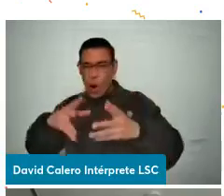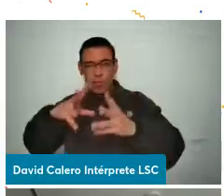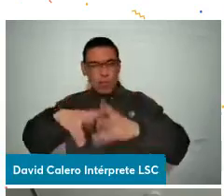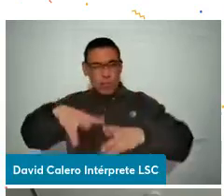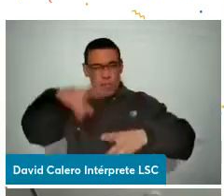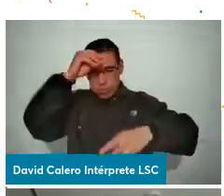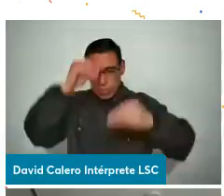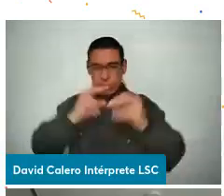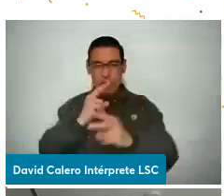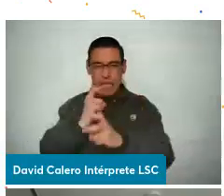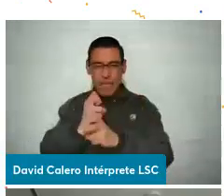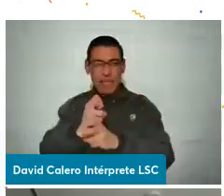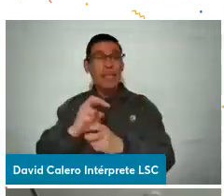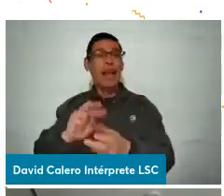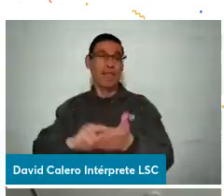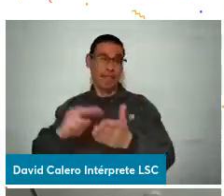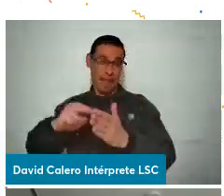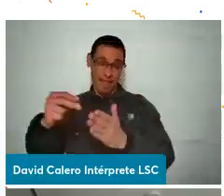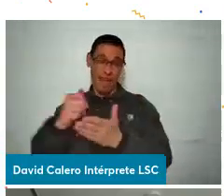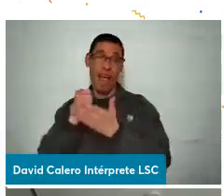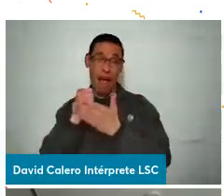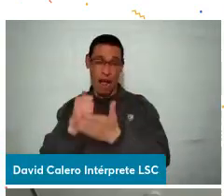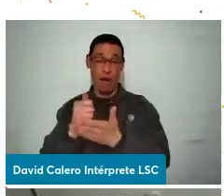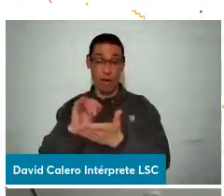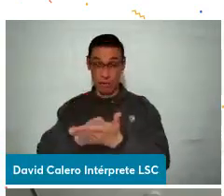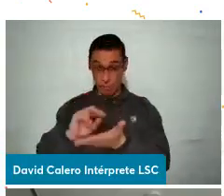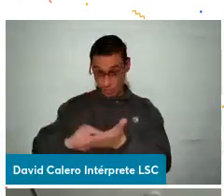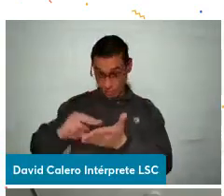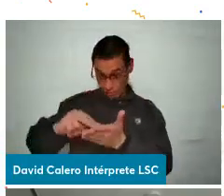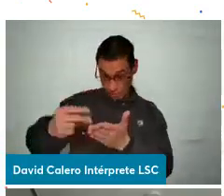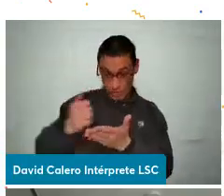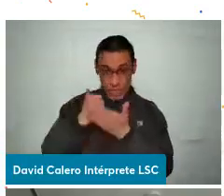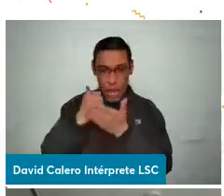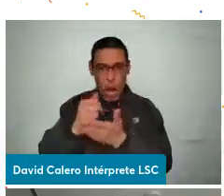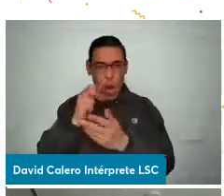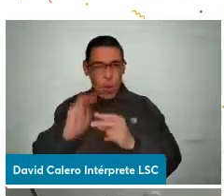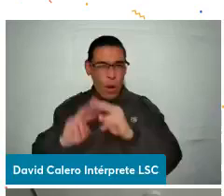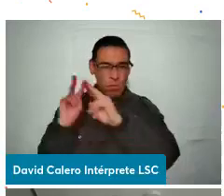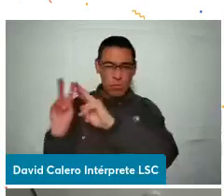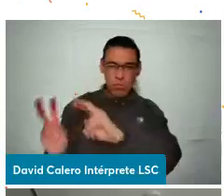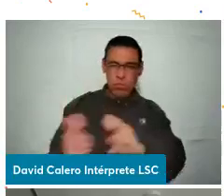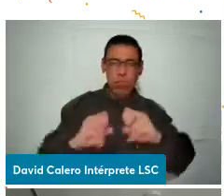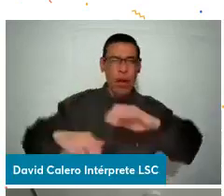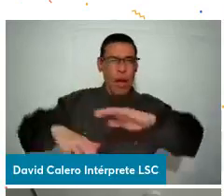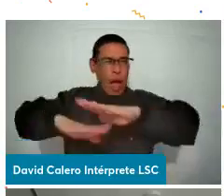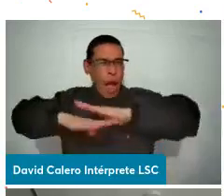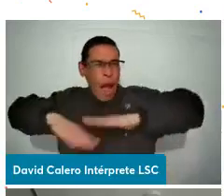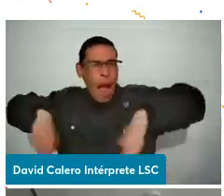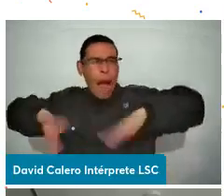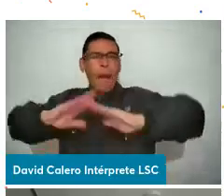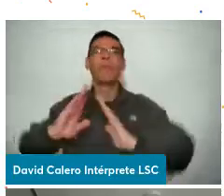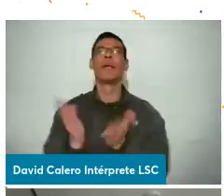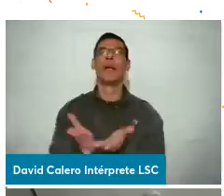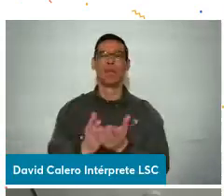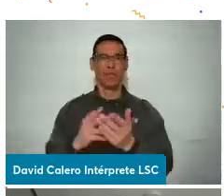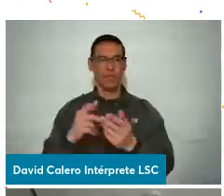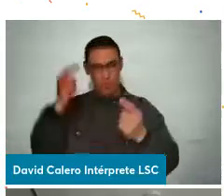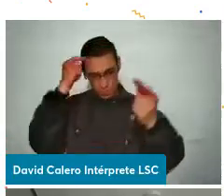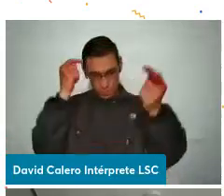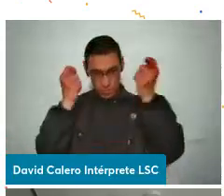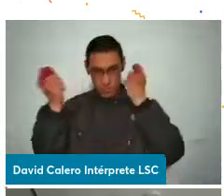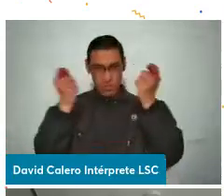fundamental que nos va a permitir explorar muchos ambientes, muchas estrategias y además tenemos mucho